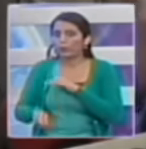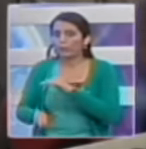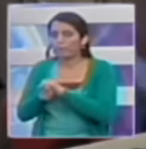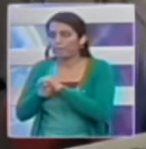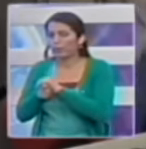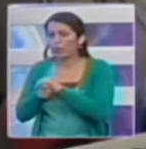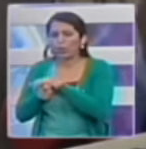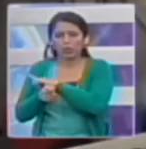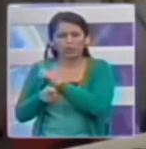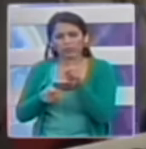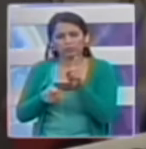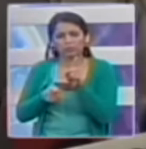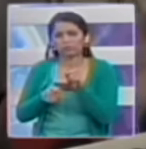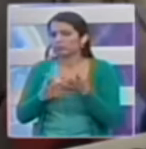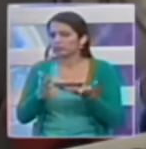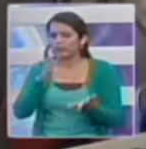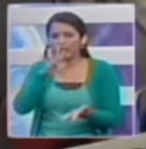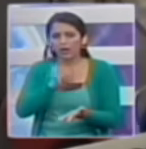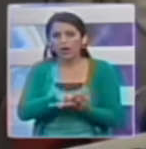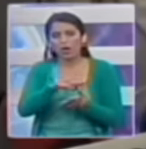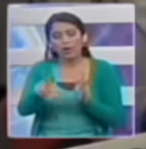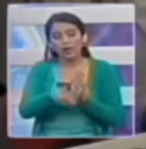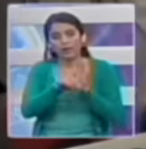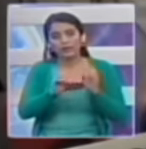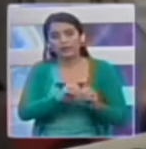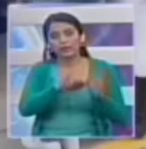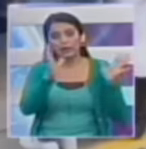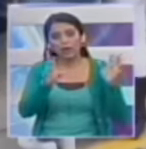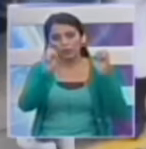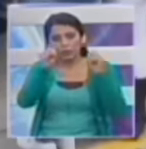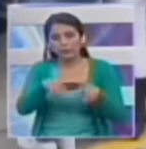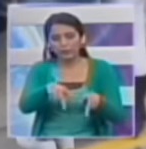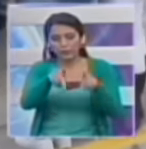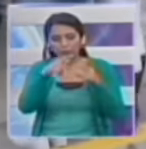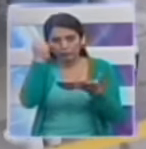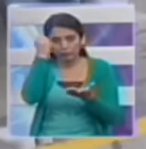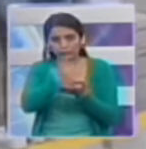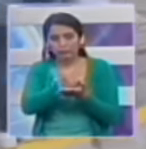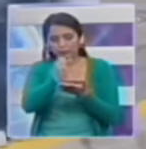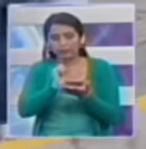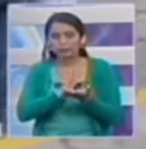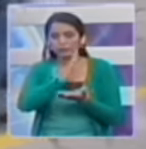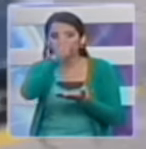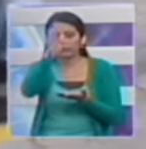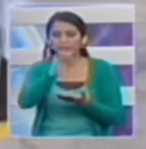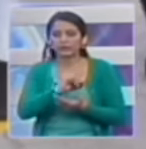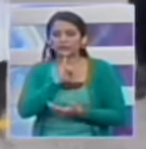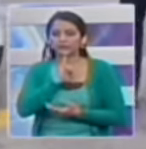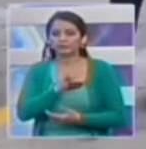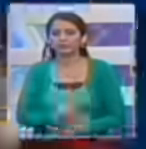cuesta, embajada, consulado, cuesta, pero es la única forma legal que existe. En Cuenca, Leonardo Sánchez, Telerama Noticias.